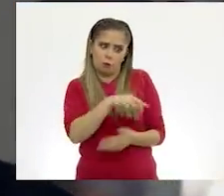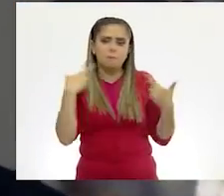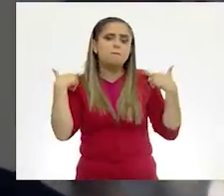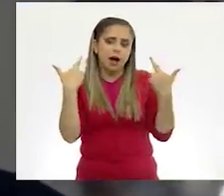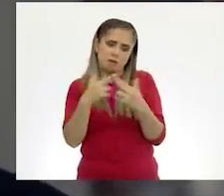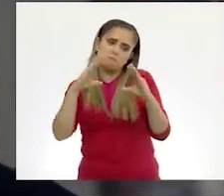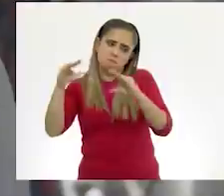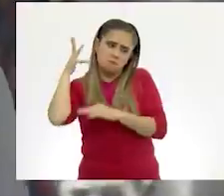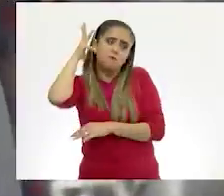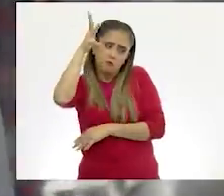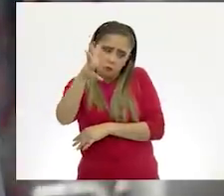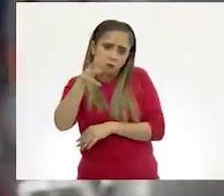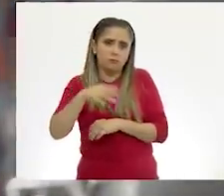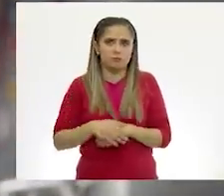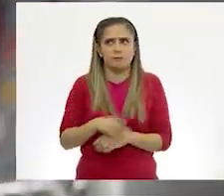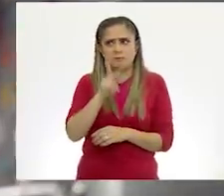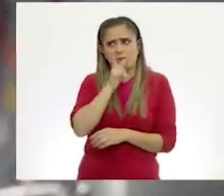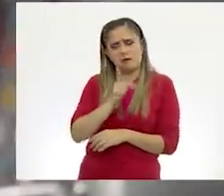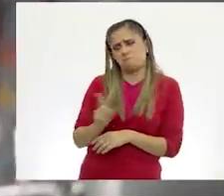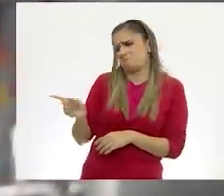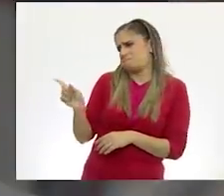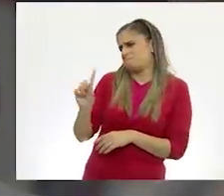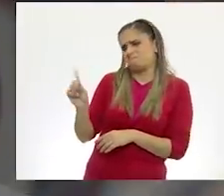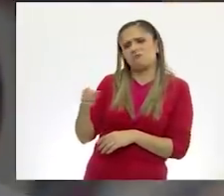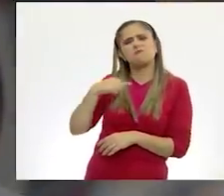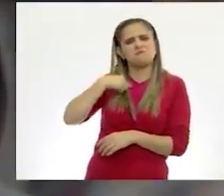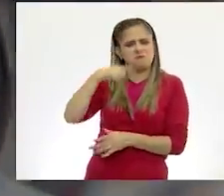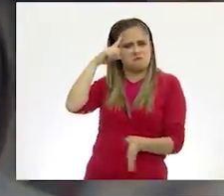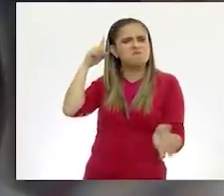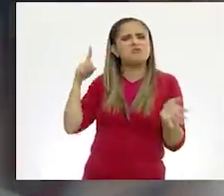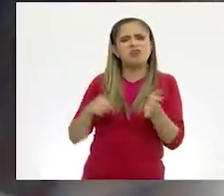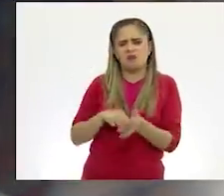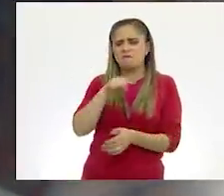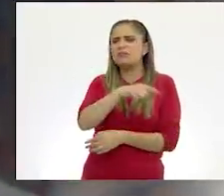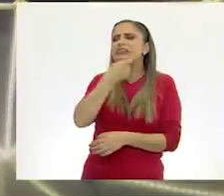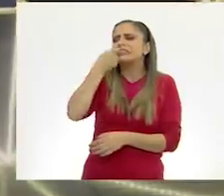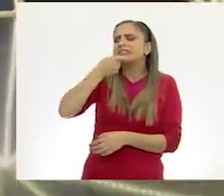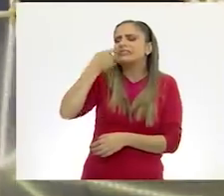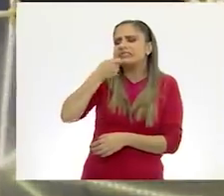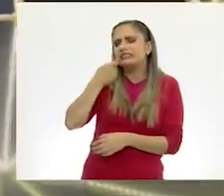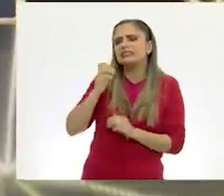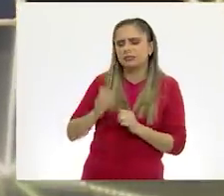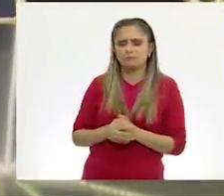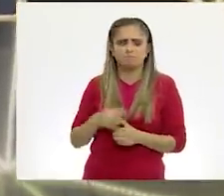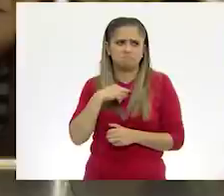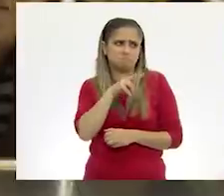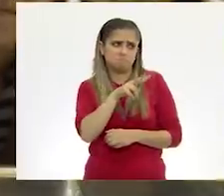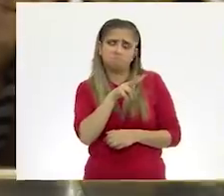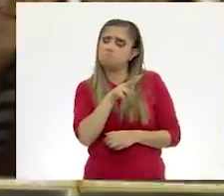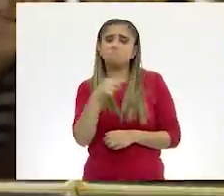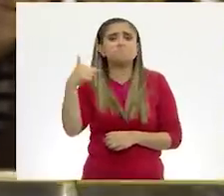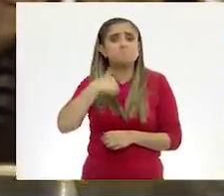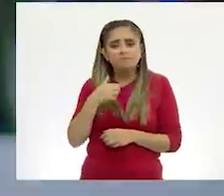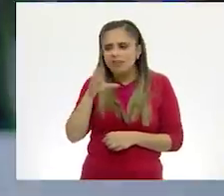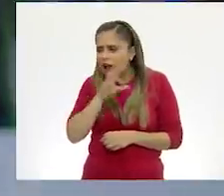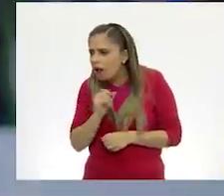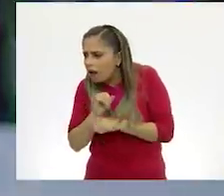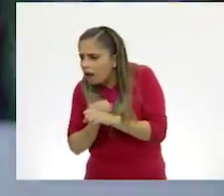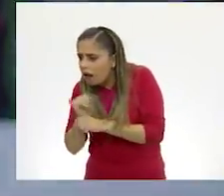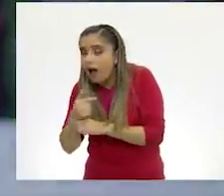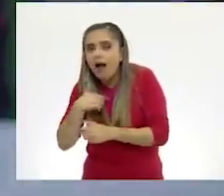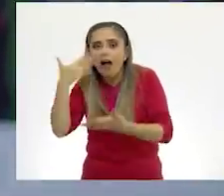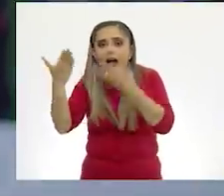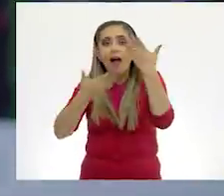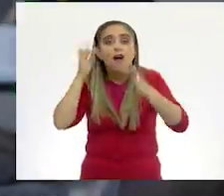maestra. Y mi papá le contestaba: creo que es más seguro que seas dentista. Mi curiosidad me llevó a estudiar física, pero